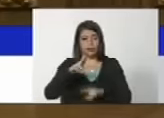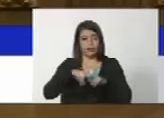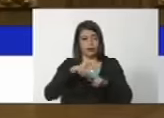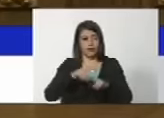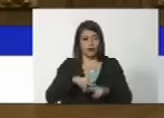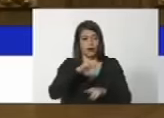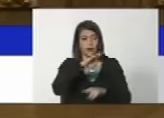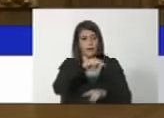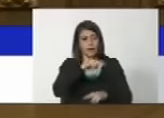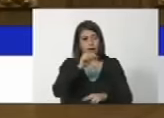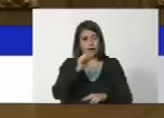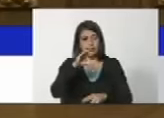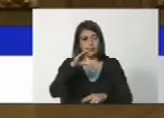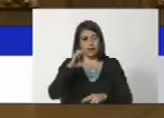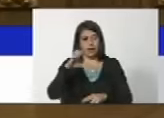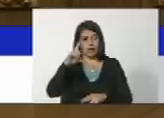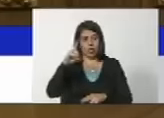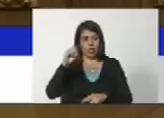Norte.